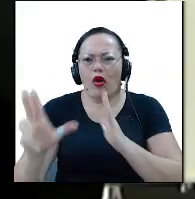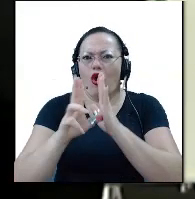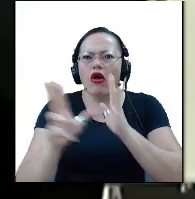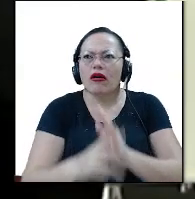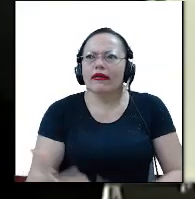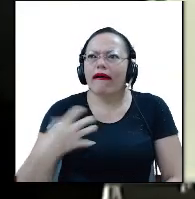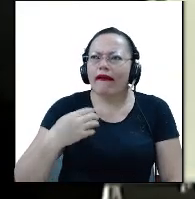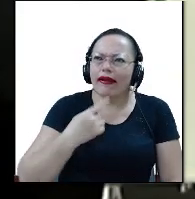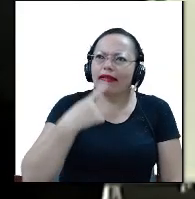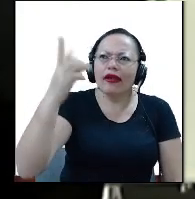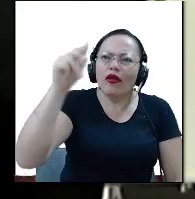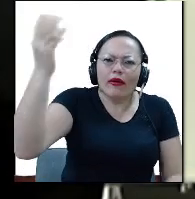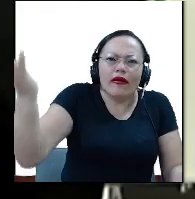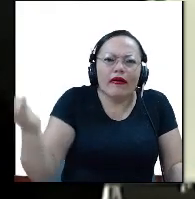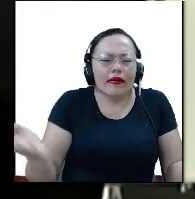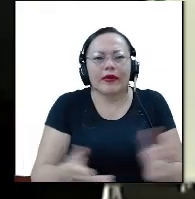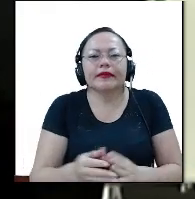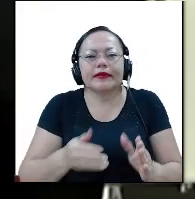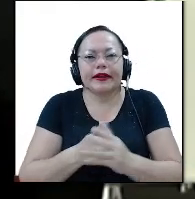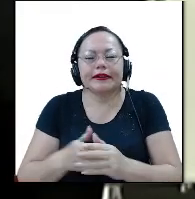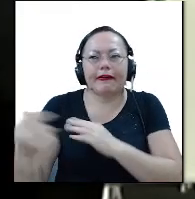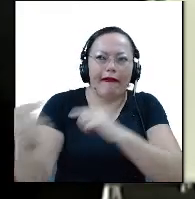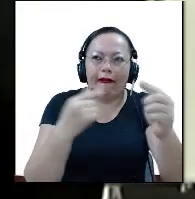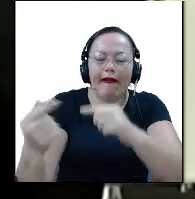Bien, hoy que se está celebrando,